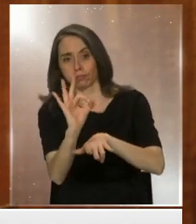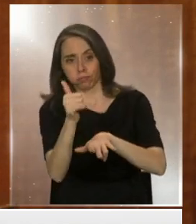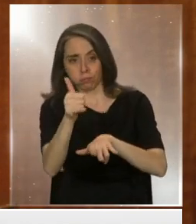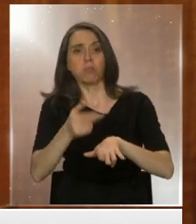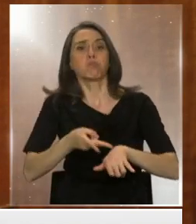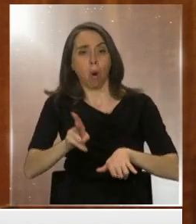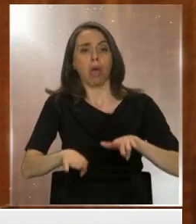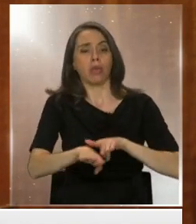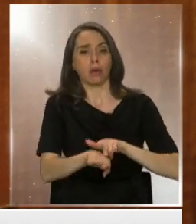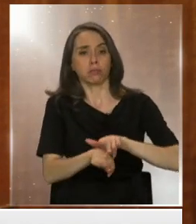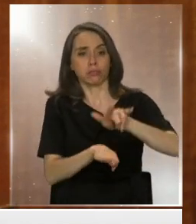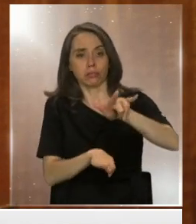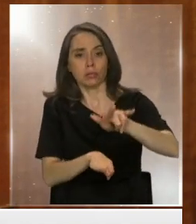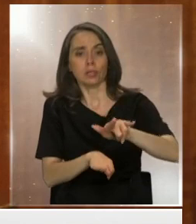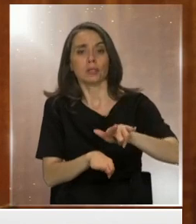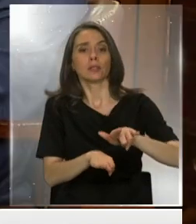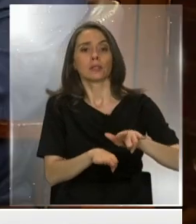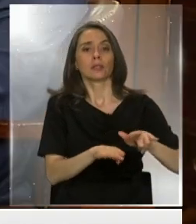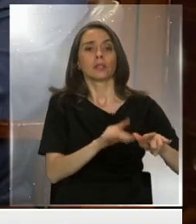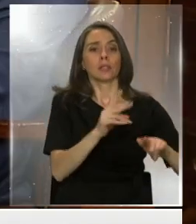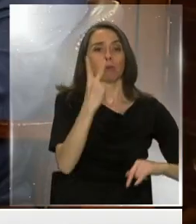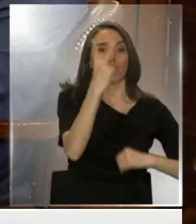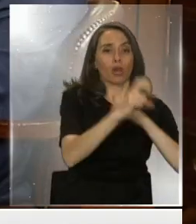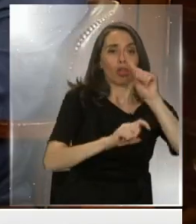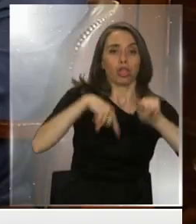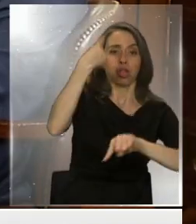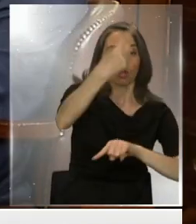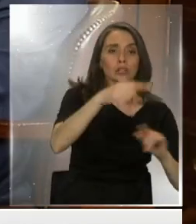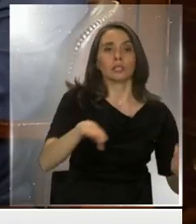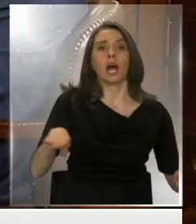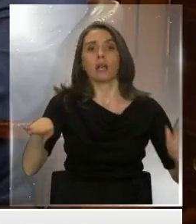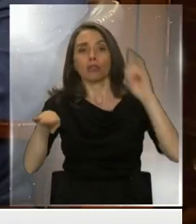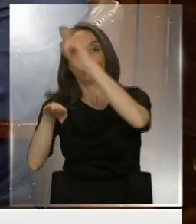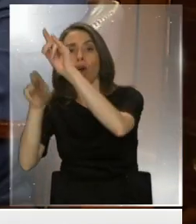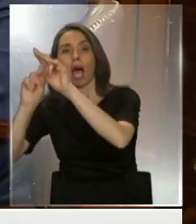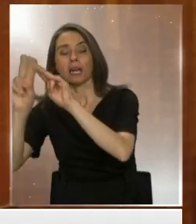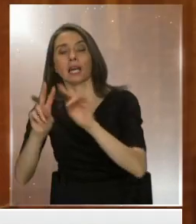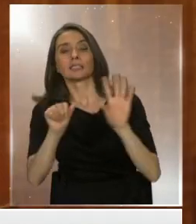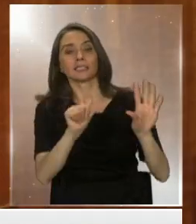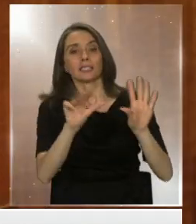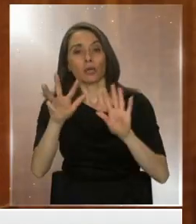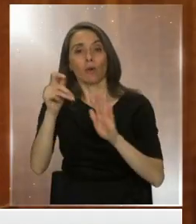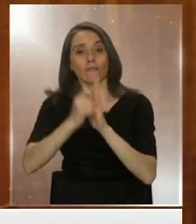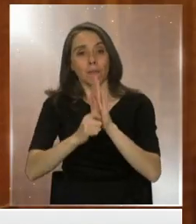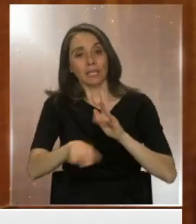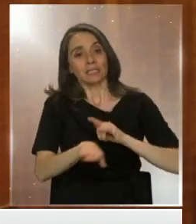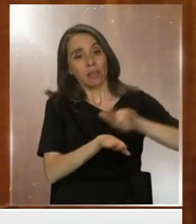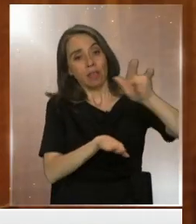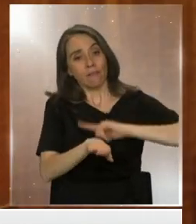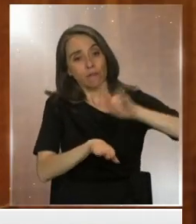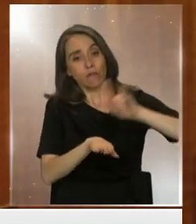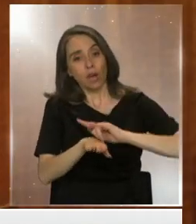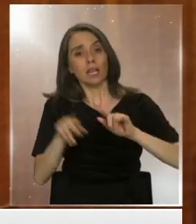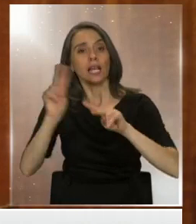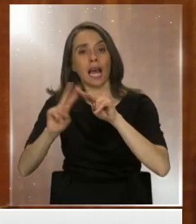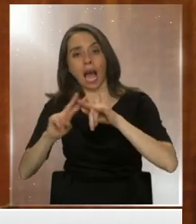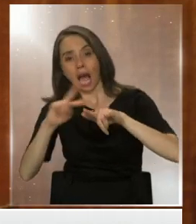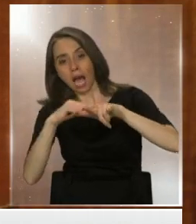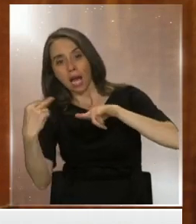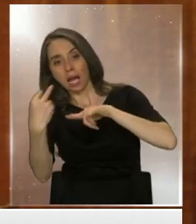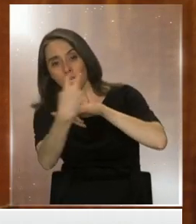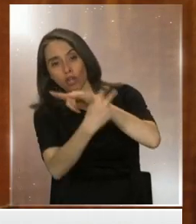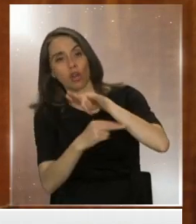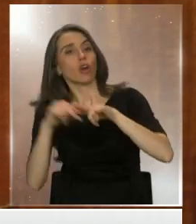de eso entraba a mantenimiento en dos años más cada 69 meses se le das un mantenimiento mayor no se realizan todos los